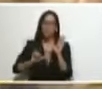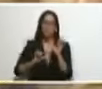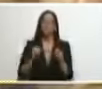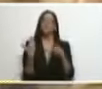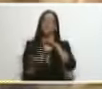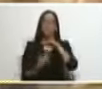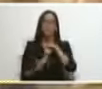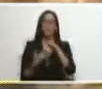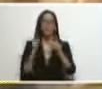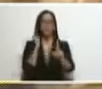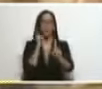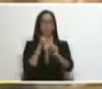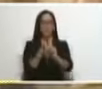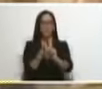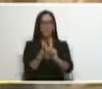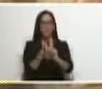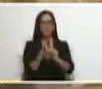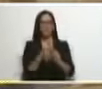sus objetivos.